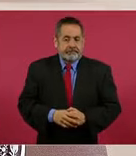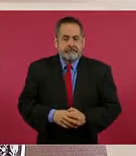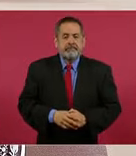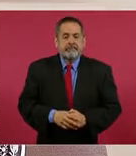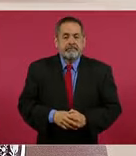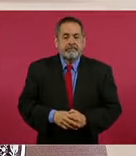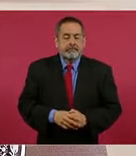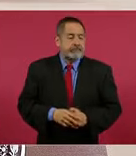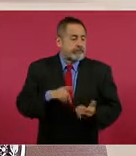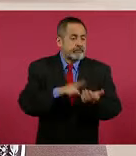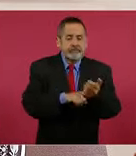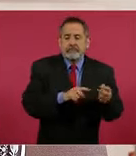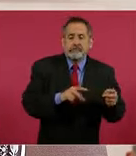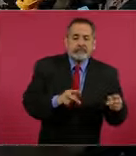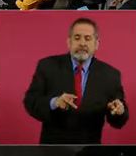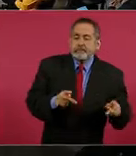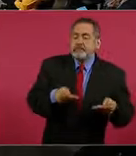venden